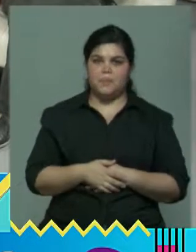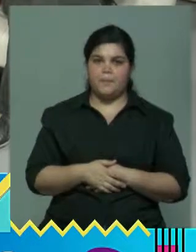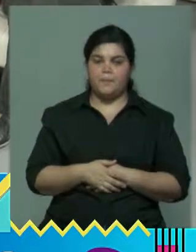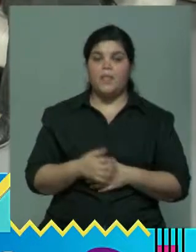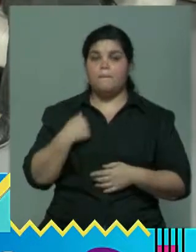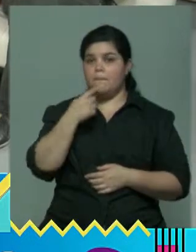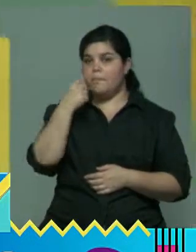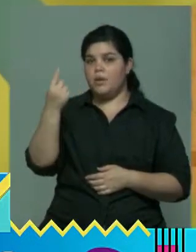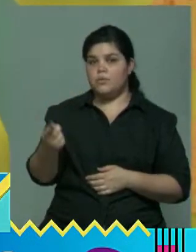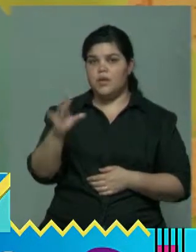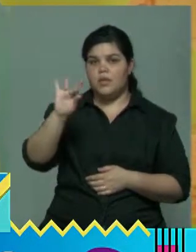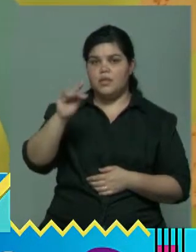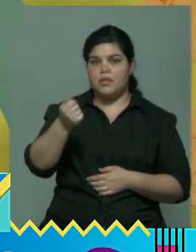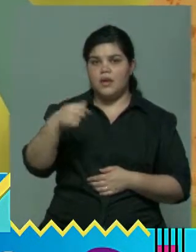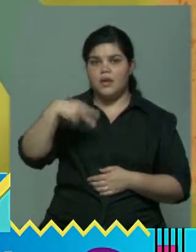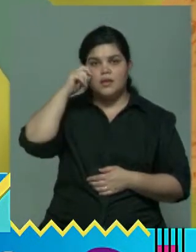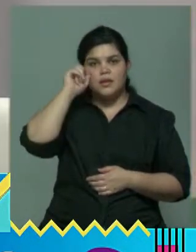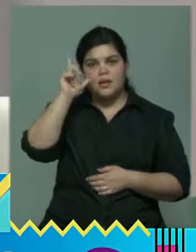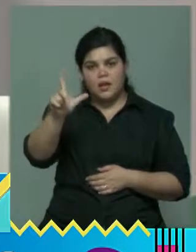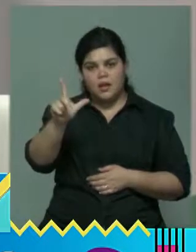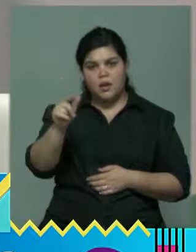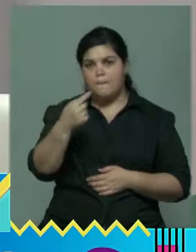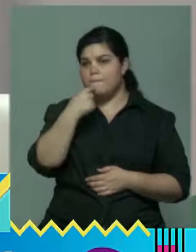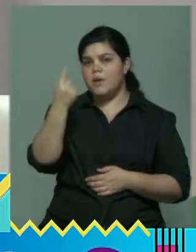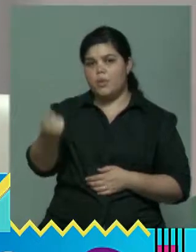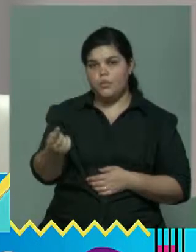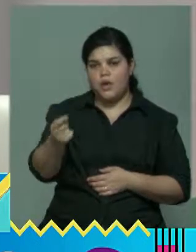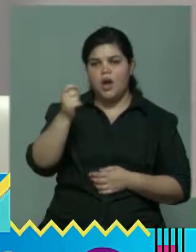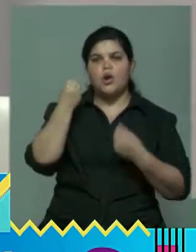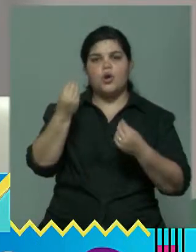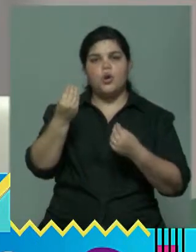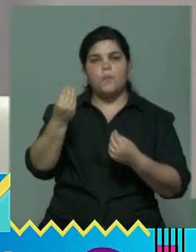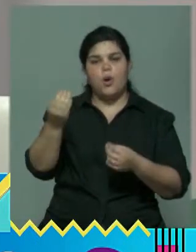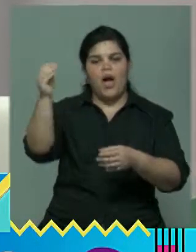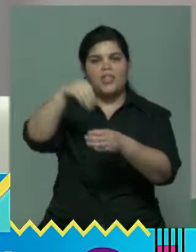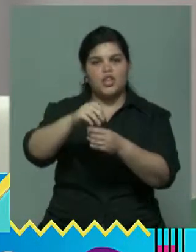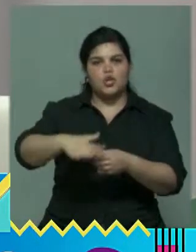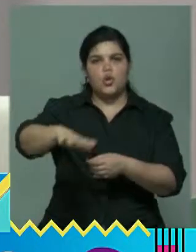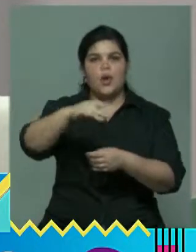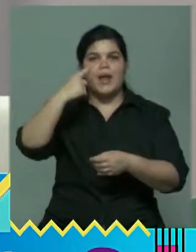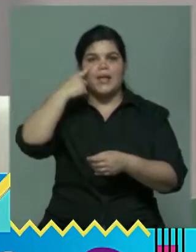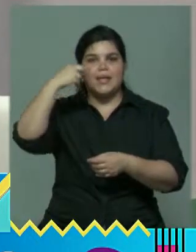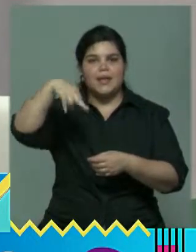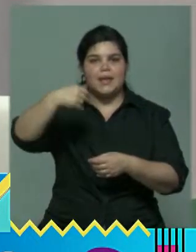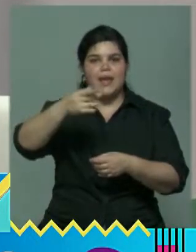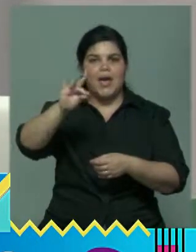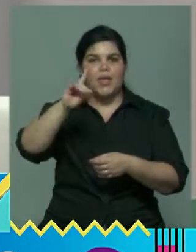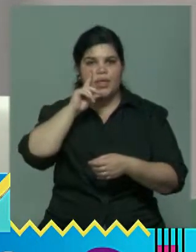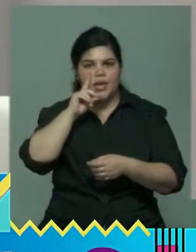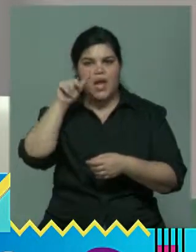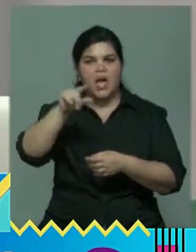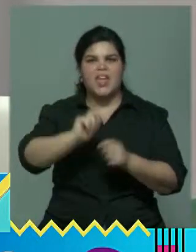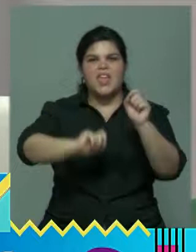Daniel justamente acerca de los índices que manejan en el INADI para saber cuáles son las denuncias que más